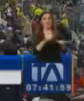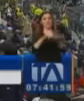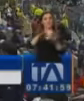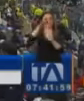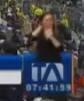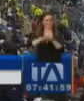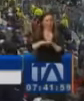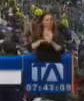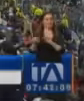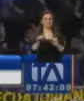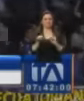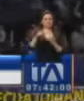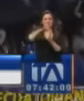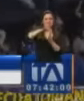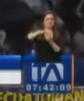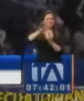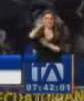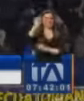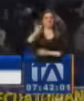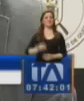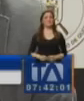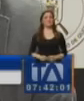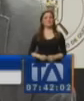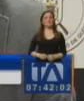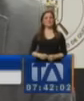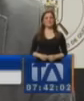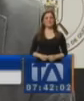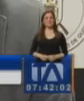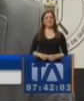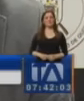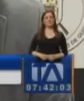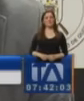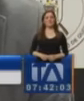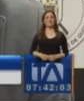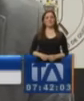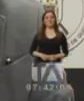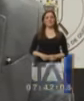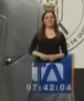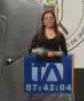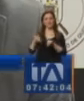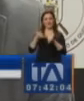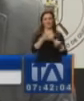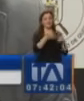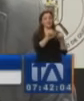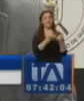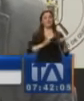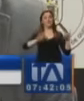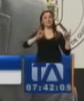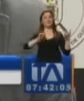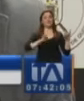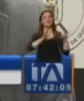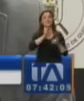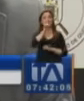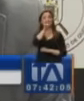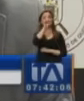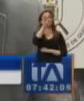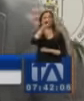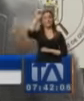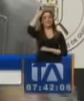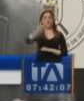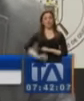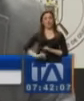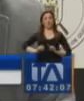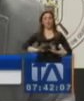han disminuido considerablemente. Por lo tanto, se ha asignado al Club Independiente el 100% del